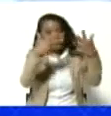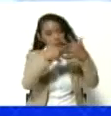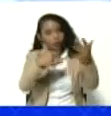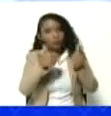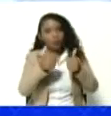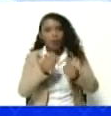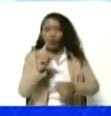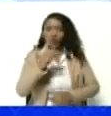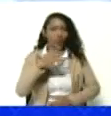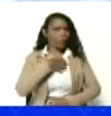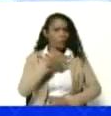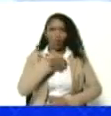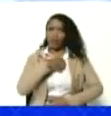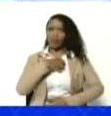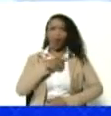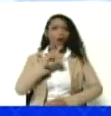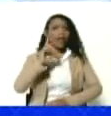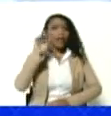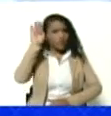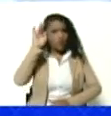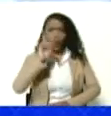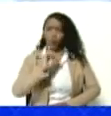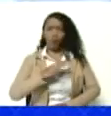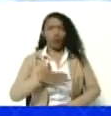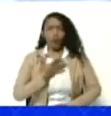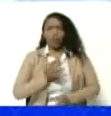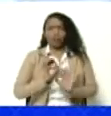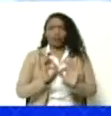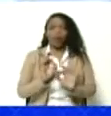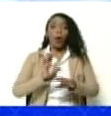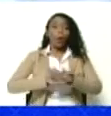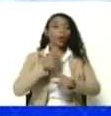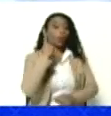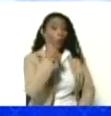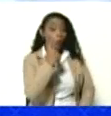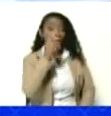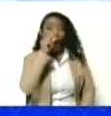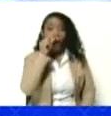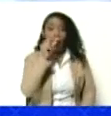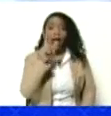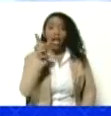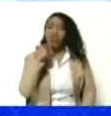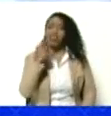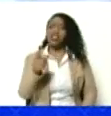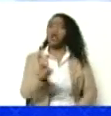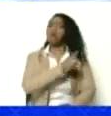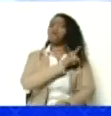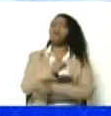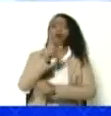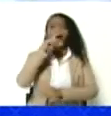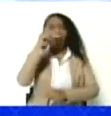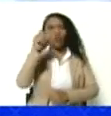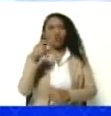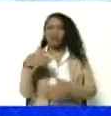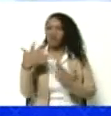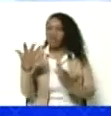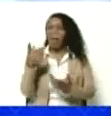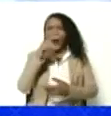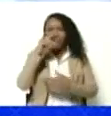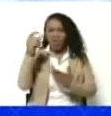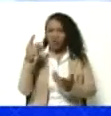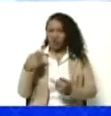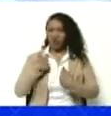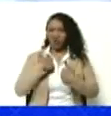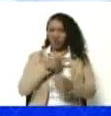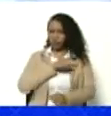No han podido ni podrán. Porque no es un hombre, no es Maduro. Porque ellos dicen el régimen de Maduro. ¿Qué va a tener Maduro un